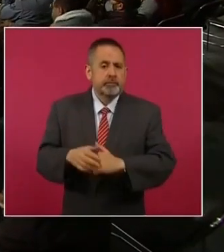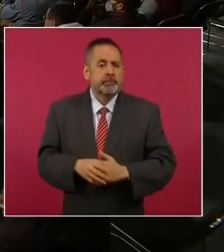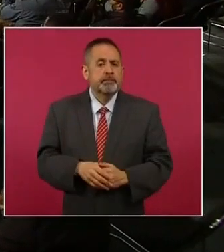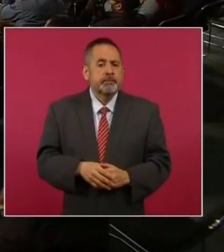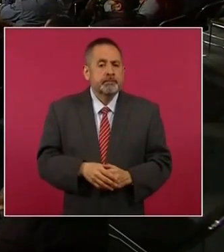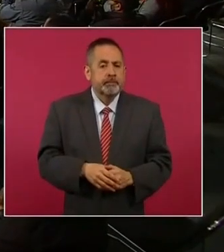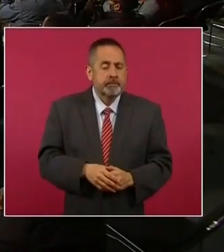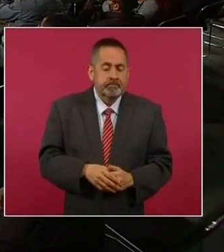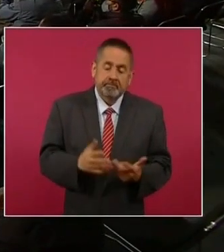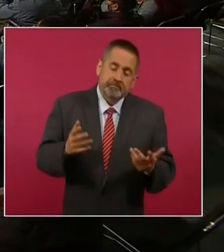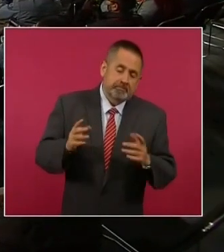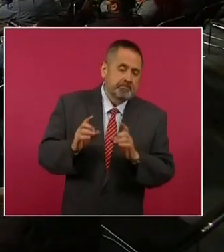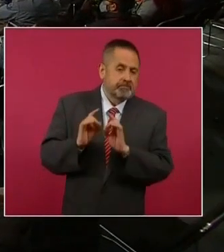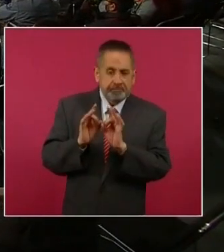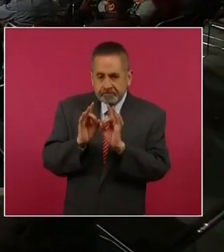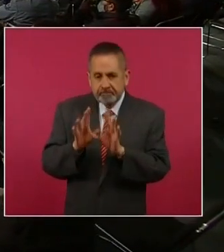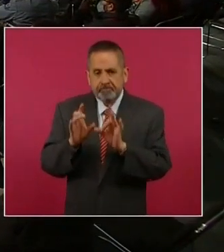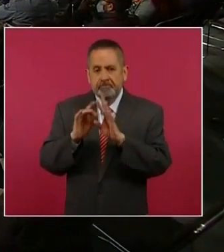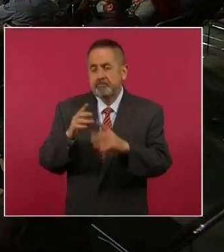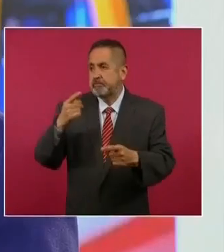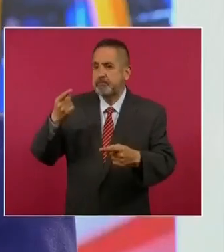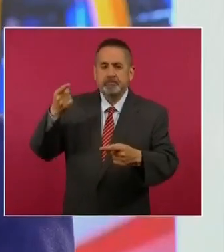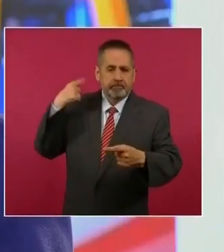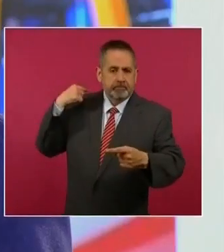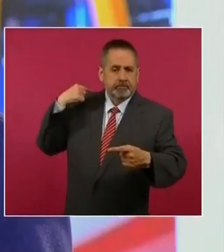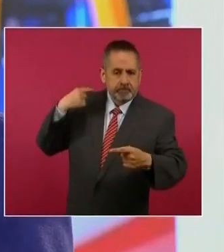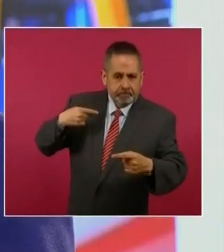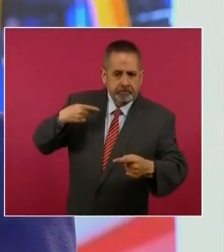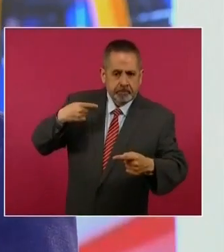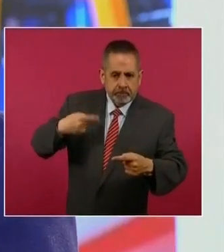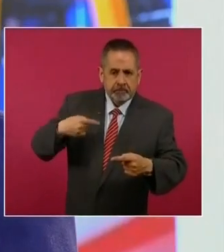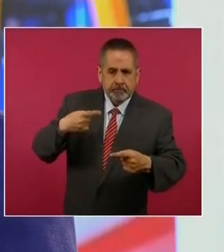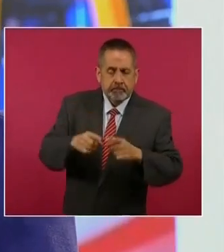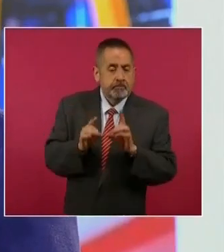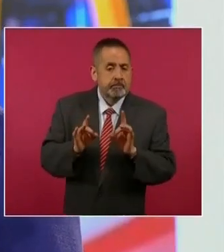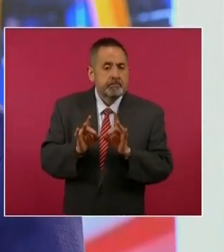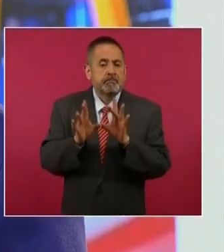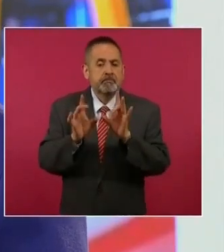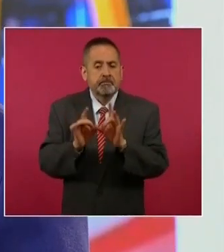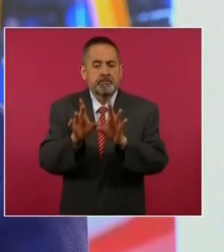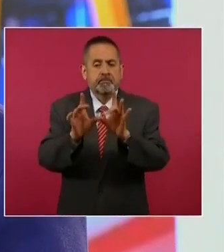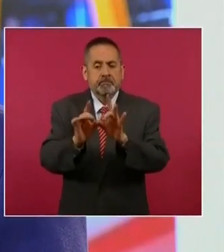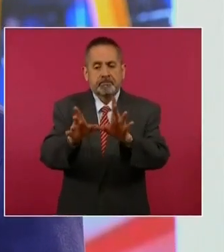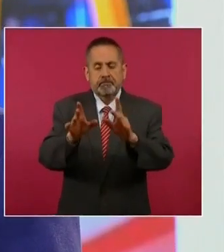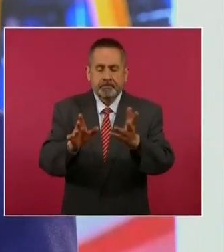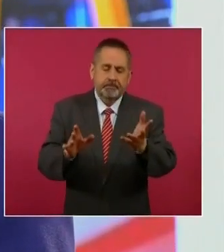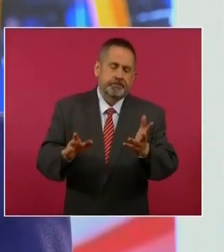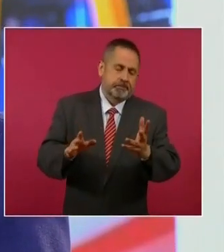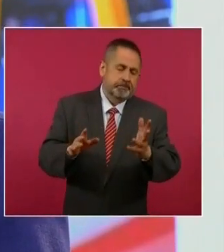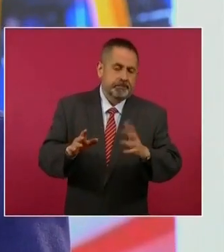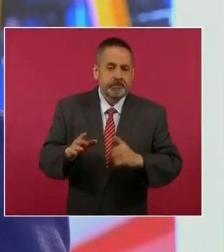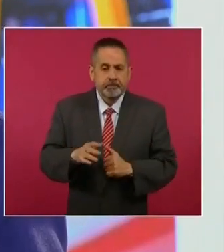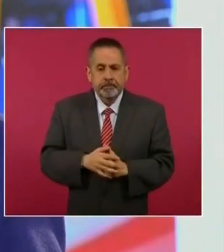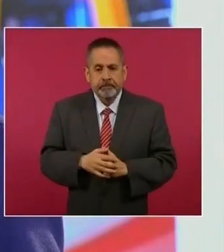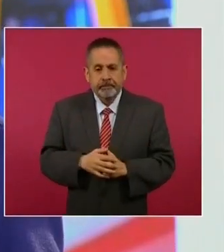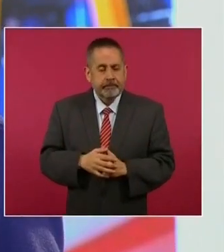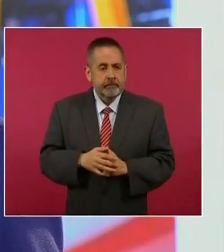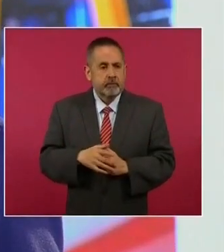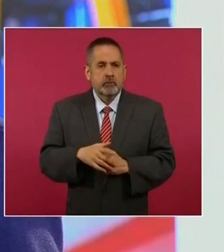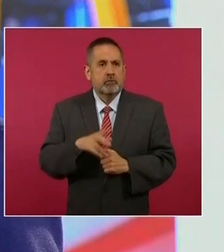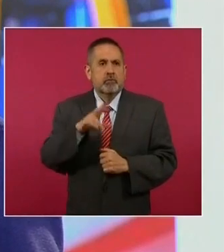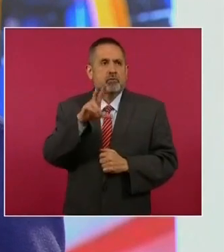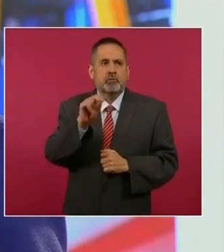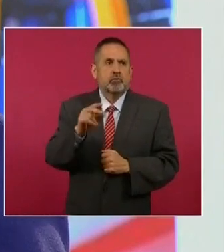Han venido ocurriendo en los últimos meses episodios que nosotros catalogamos como fuera de lo